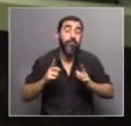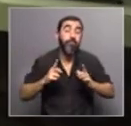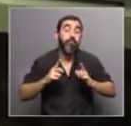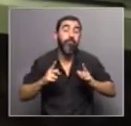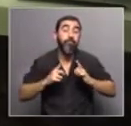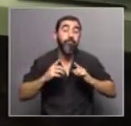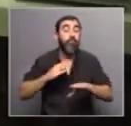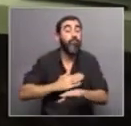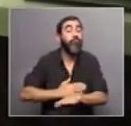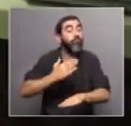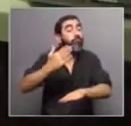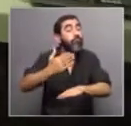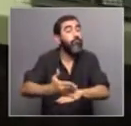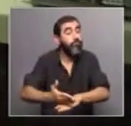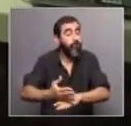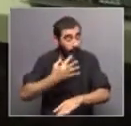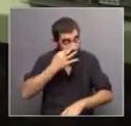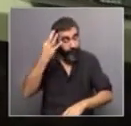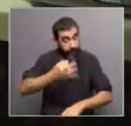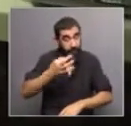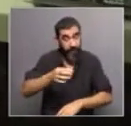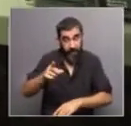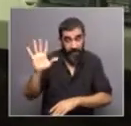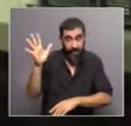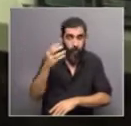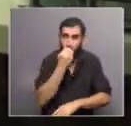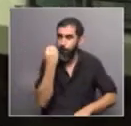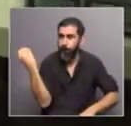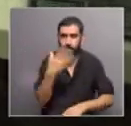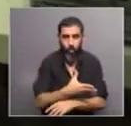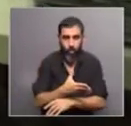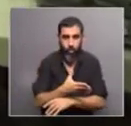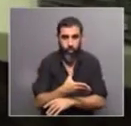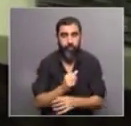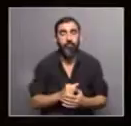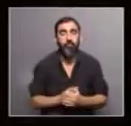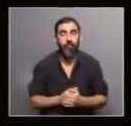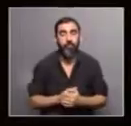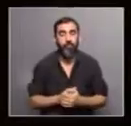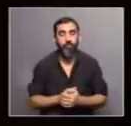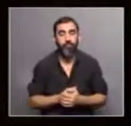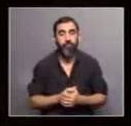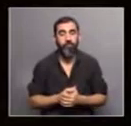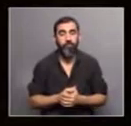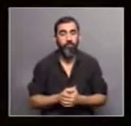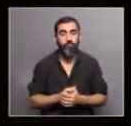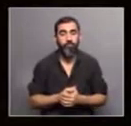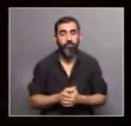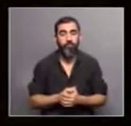a concluir que efectivamente el eucaliptus es la mejor leña de lo que tenemos en el mercado.